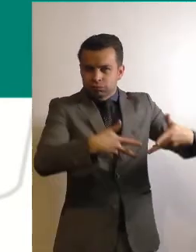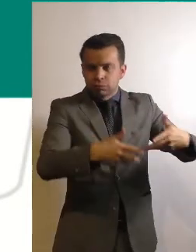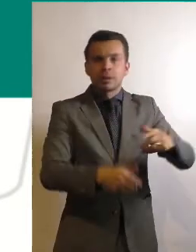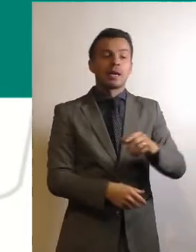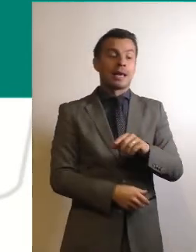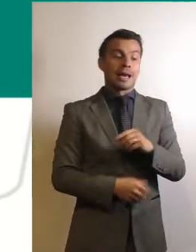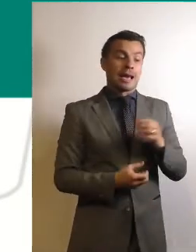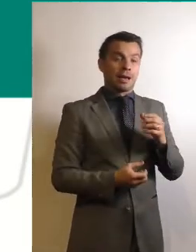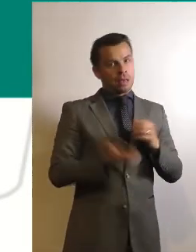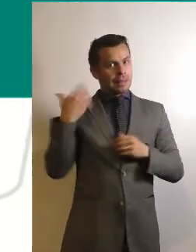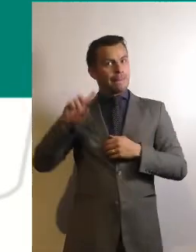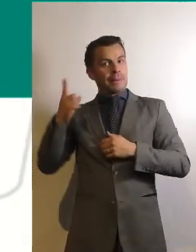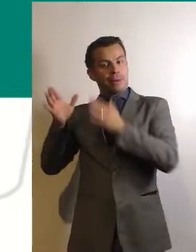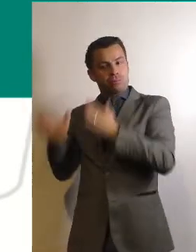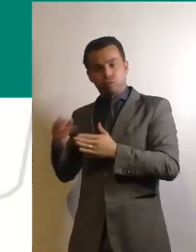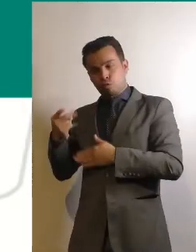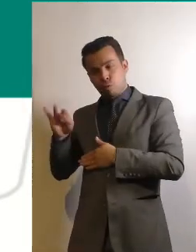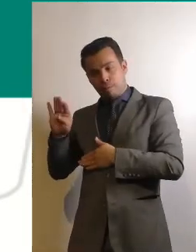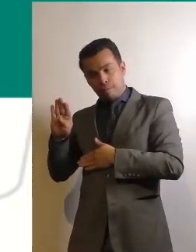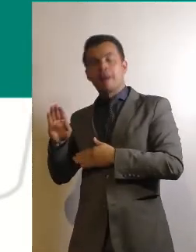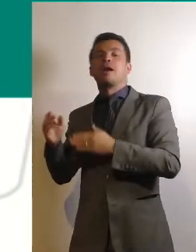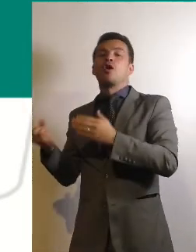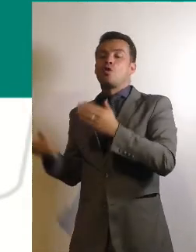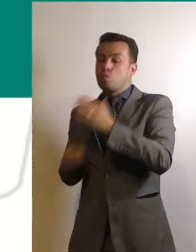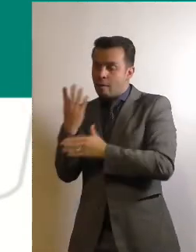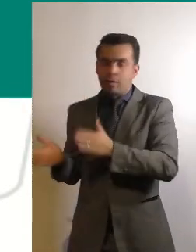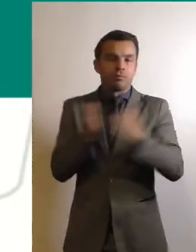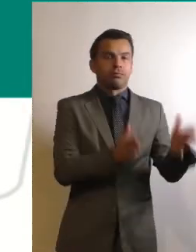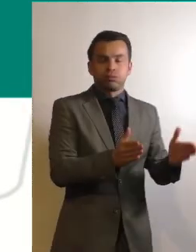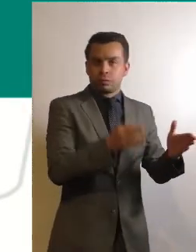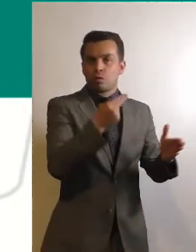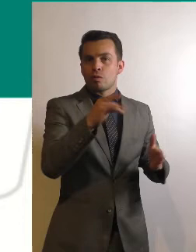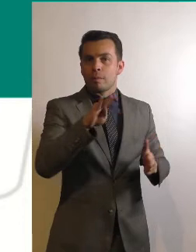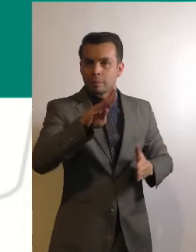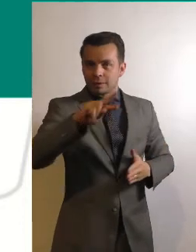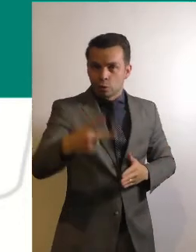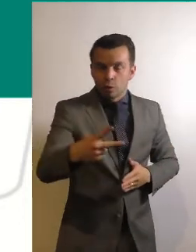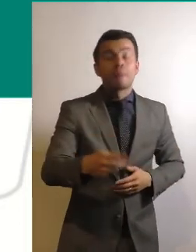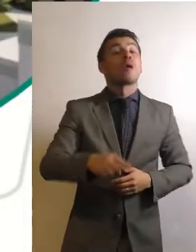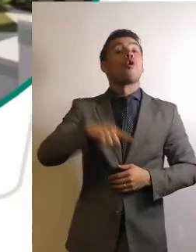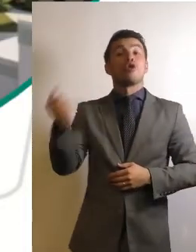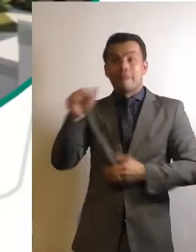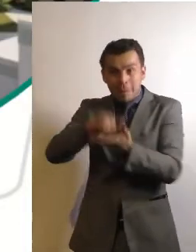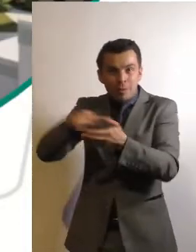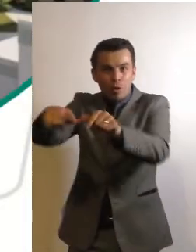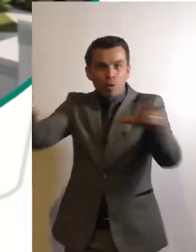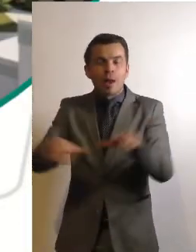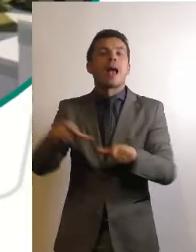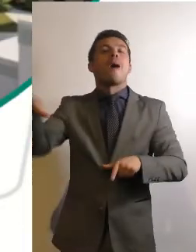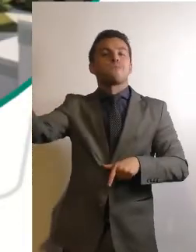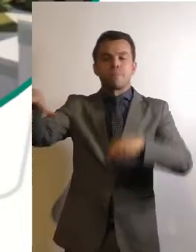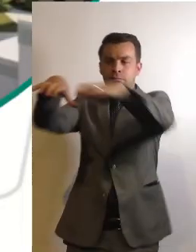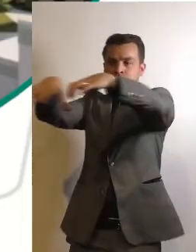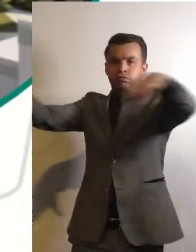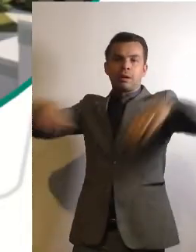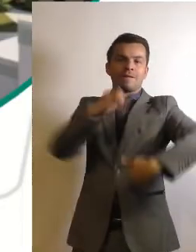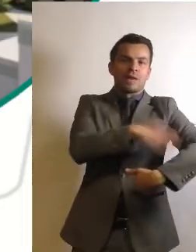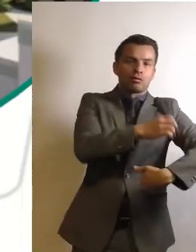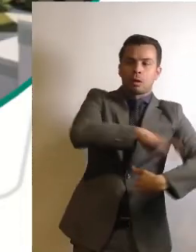HOP. Además, se estructuró un centro de acopio de residuos en ese mismo sitio. Siguiente. Y